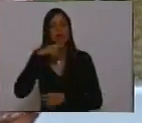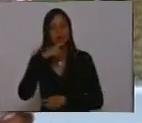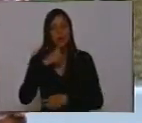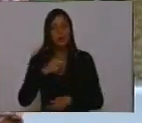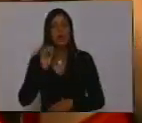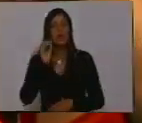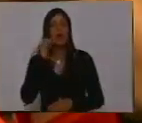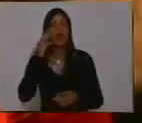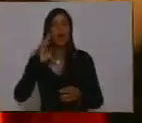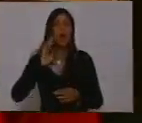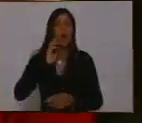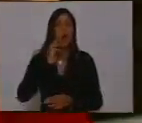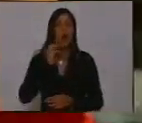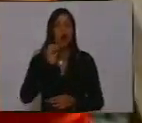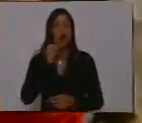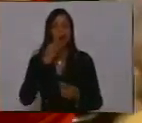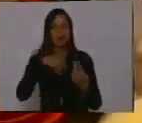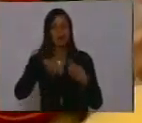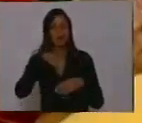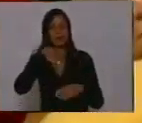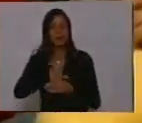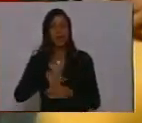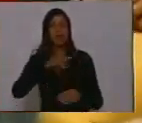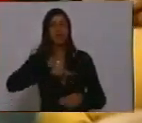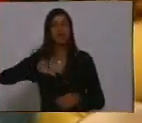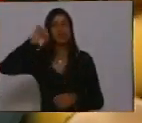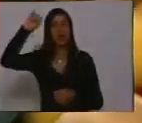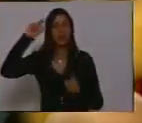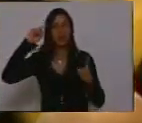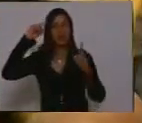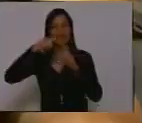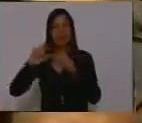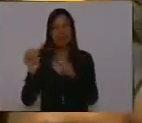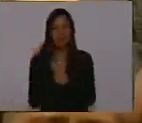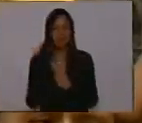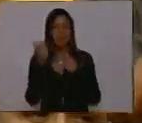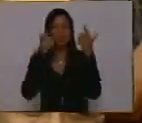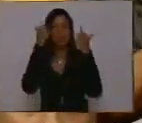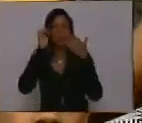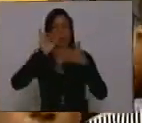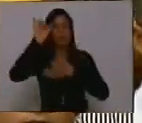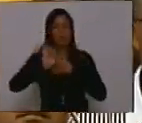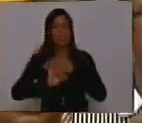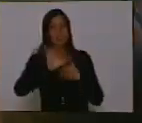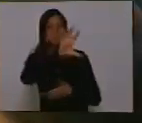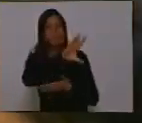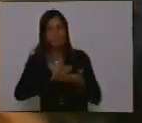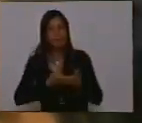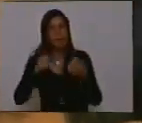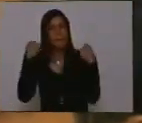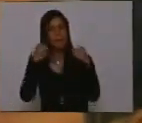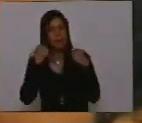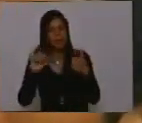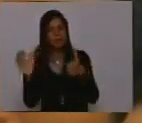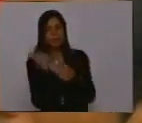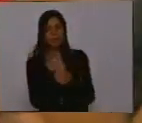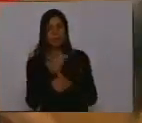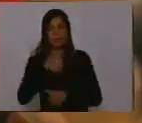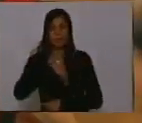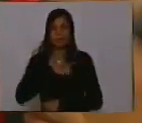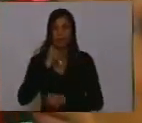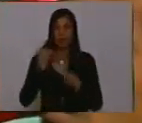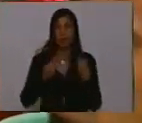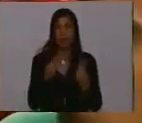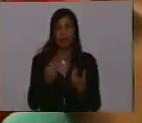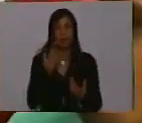socialismo. Nosotros queremos construir el modelo económico que nos mostró Hugo Chávez. Para que eso sea posible, nosotras y nosotros tenemos que